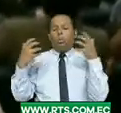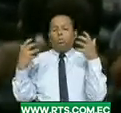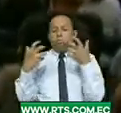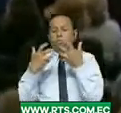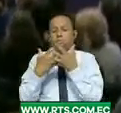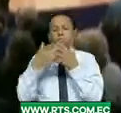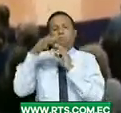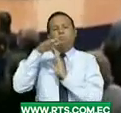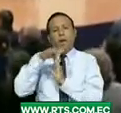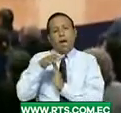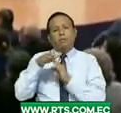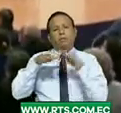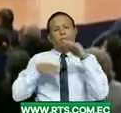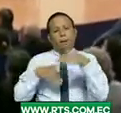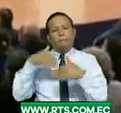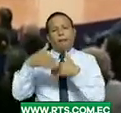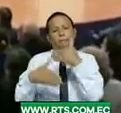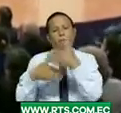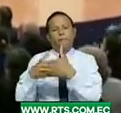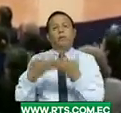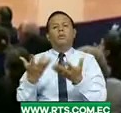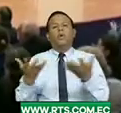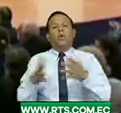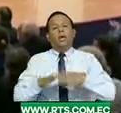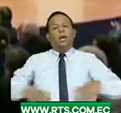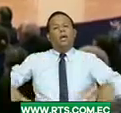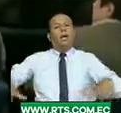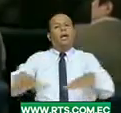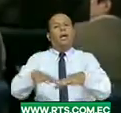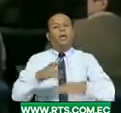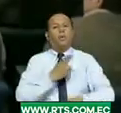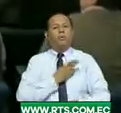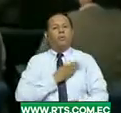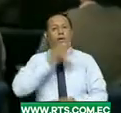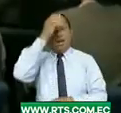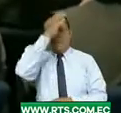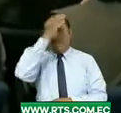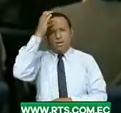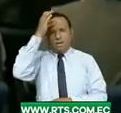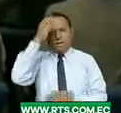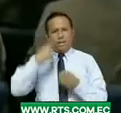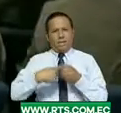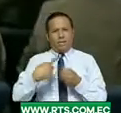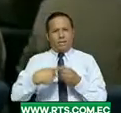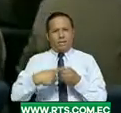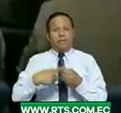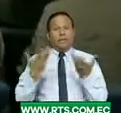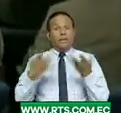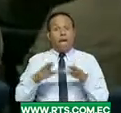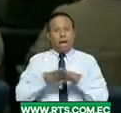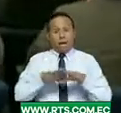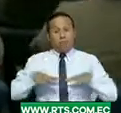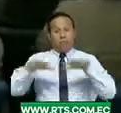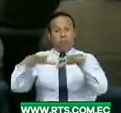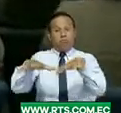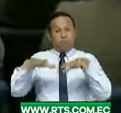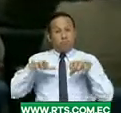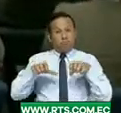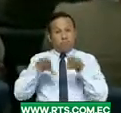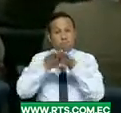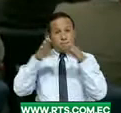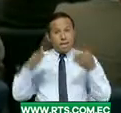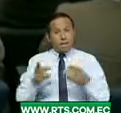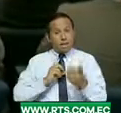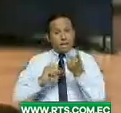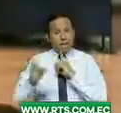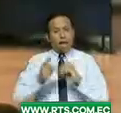el auditorio de la Universidad Católica de Ecuador. Durante el evento de cierre de las mesas de diálogo, además se confirmó habrá una comisión que trabajará